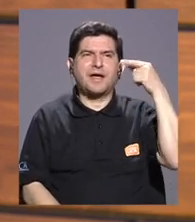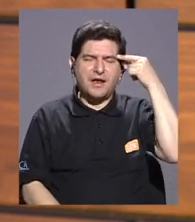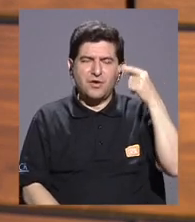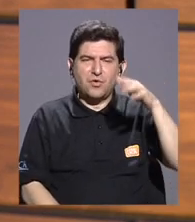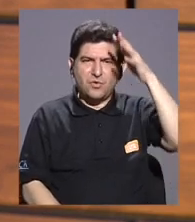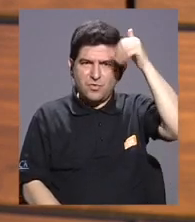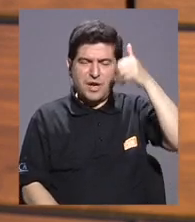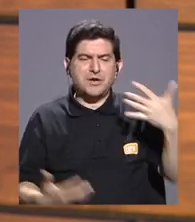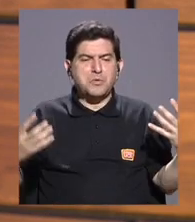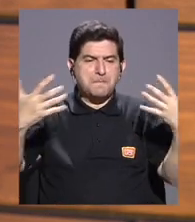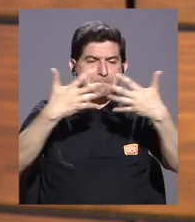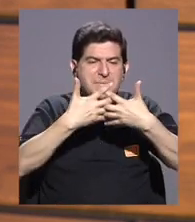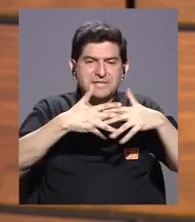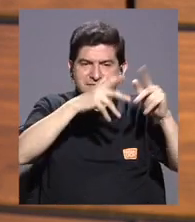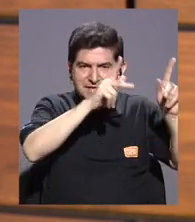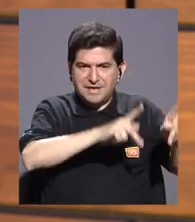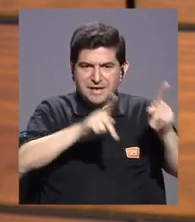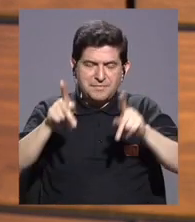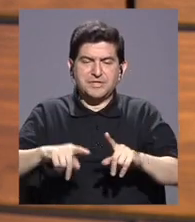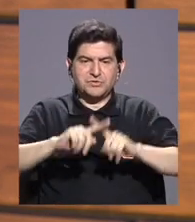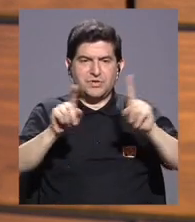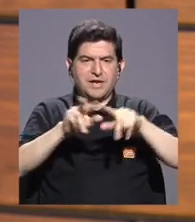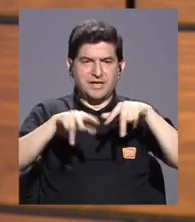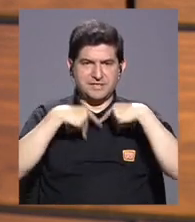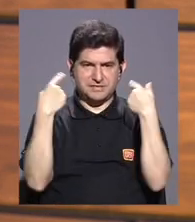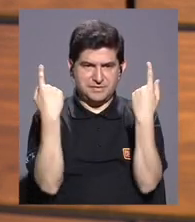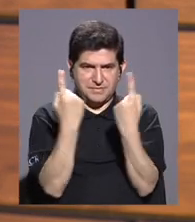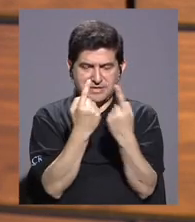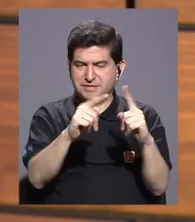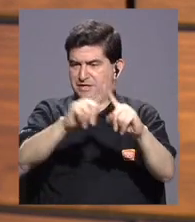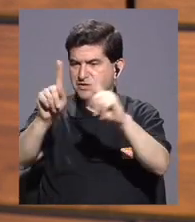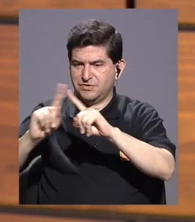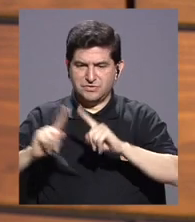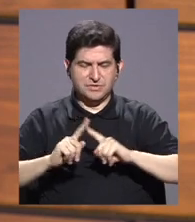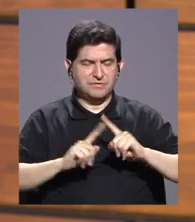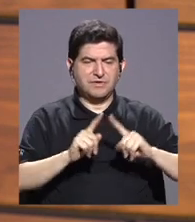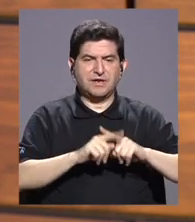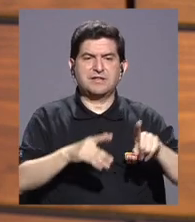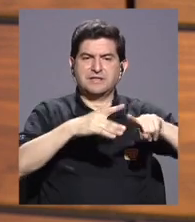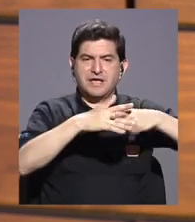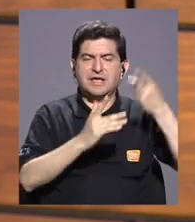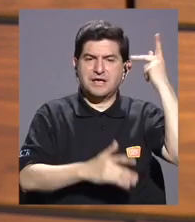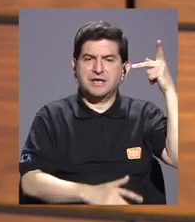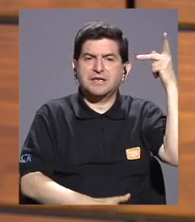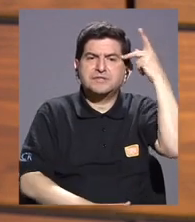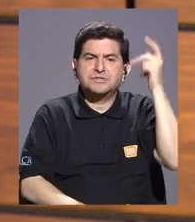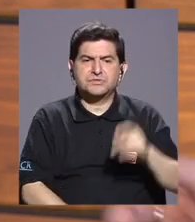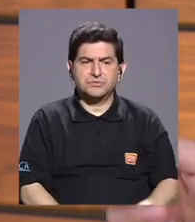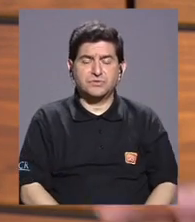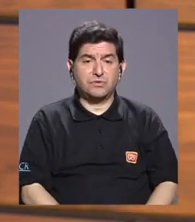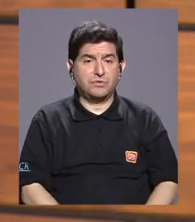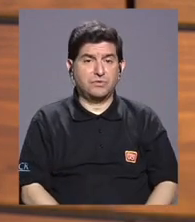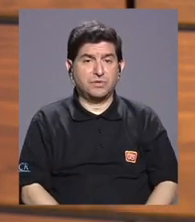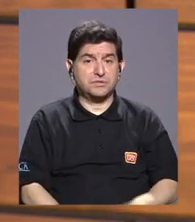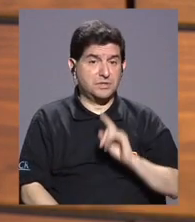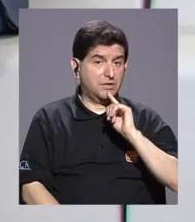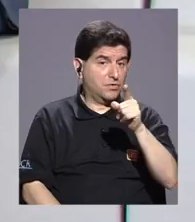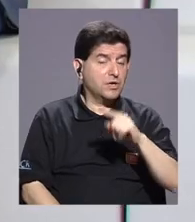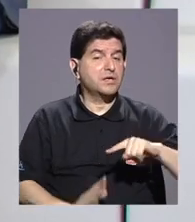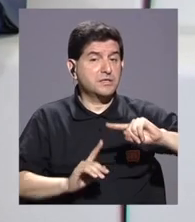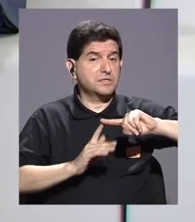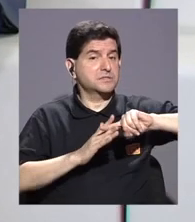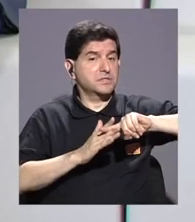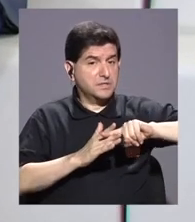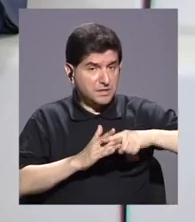una amalgama de personas y fuerzas de muchos orígenes políticos. Es que es muy grave lo que acaba de haber planteado